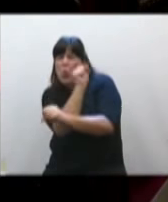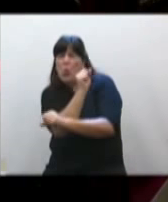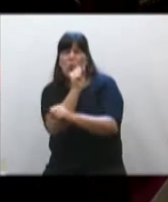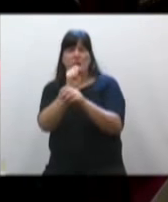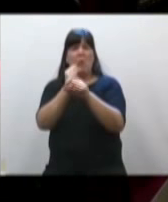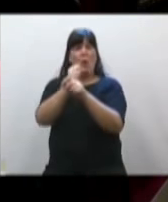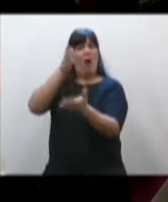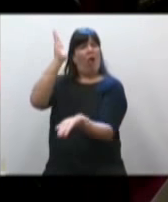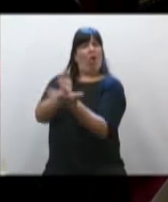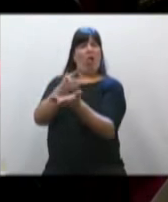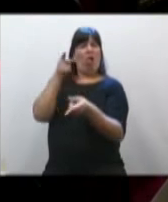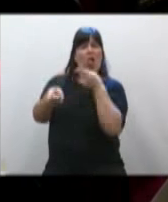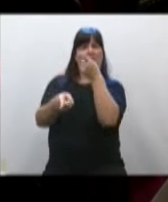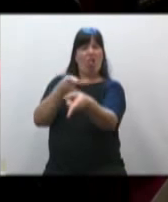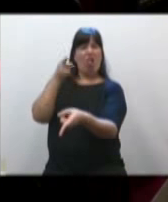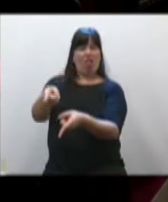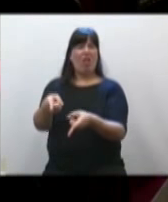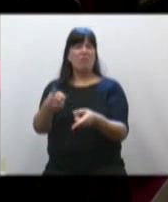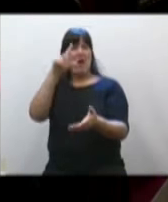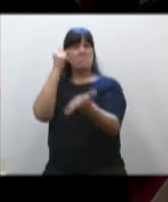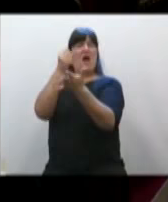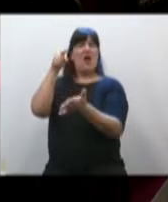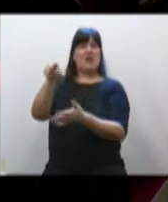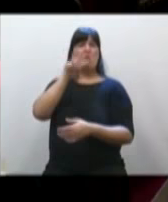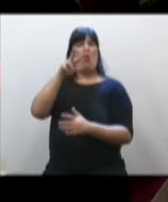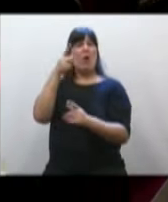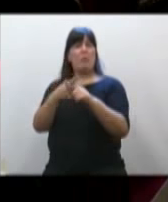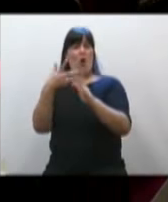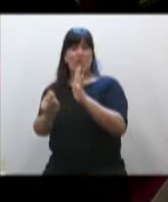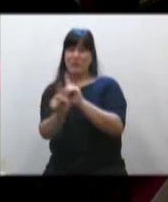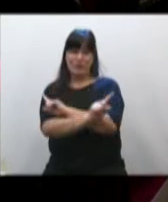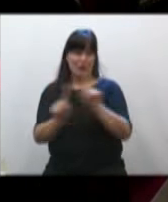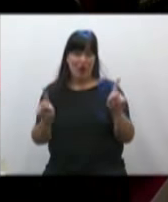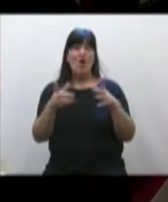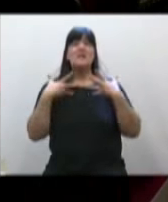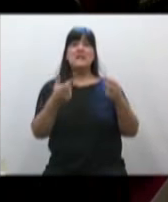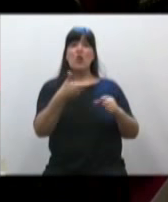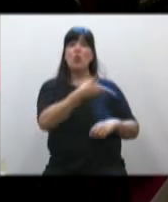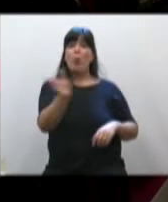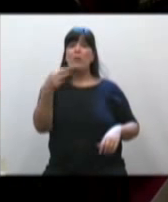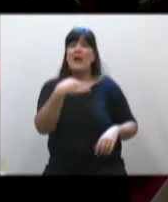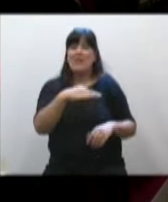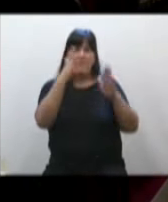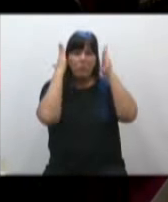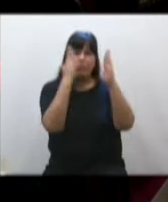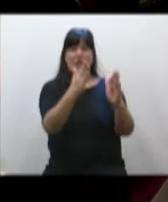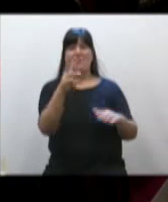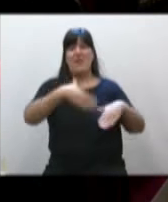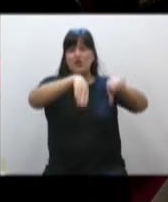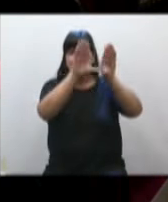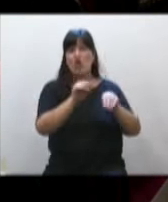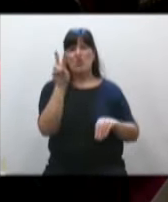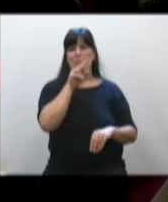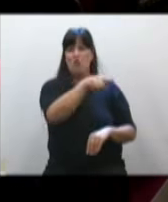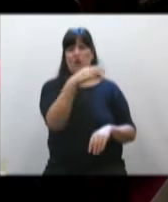en condiciones realmente inhumanas, que prácticamente se traducen en una tortura, en un trato